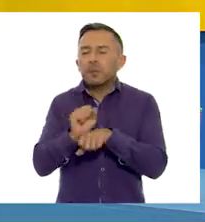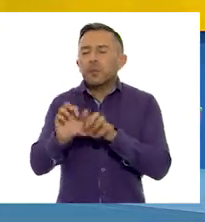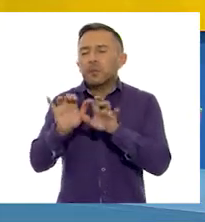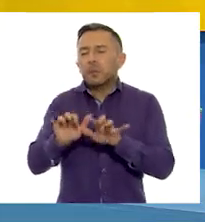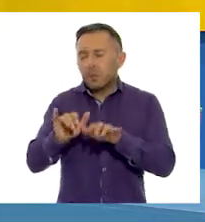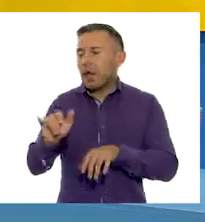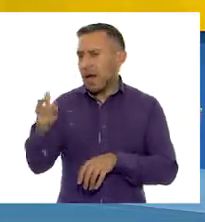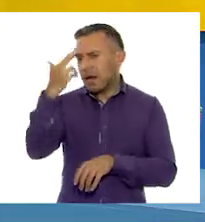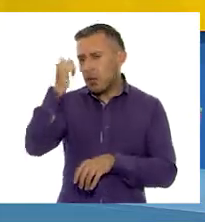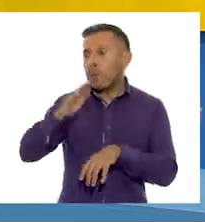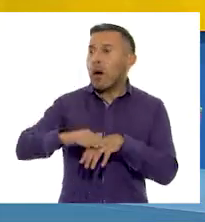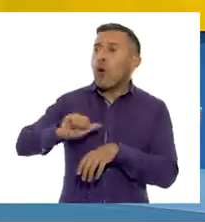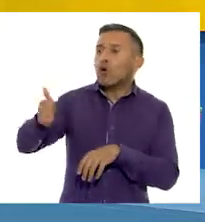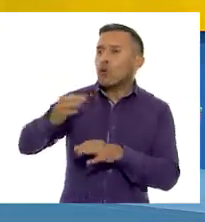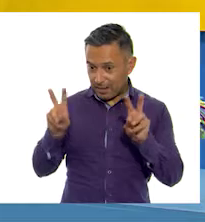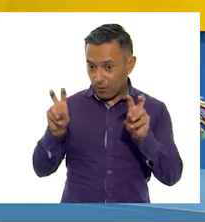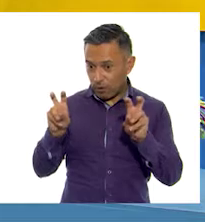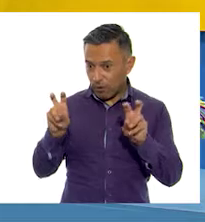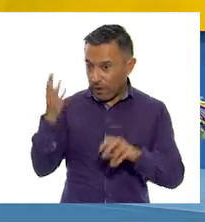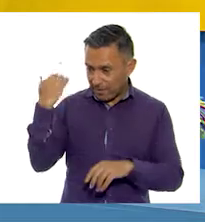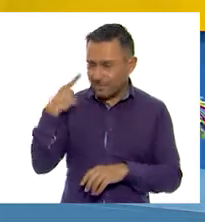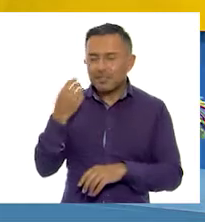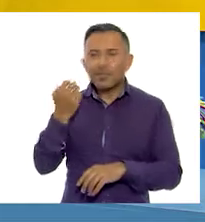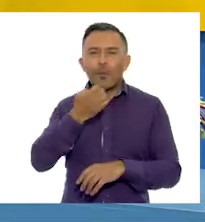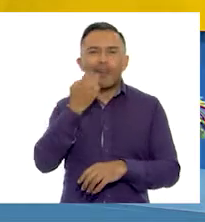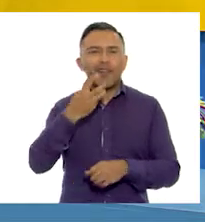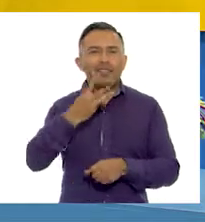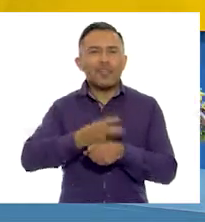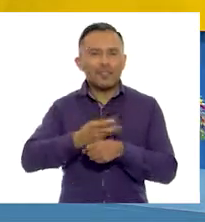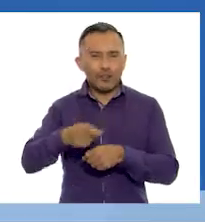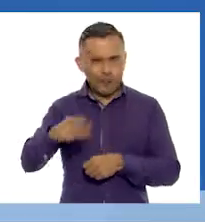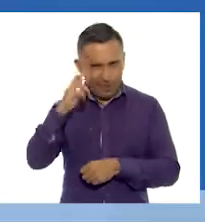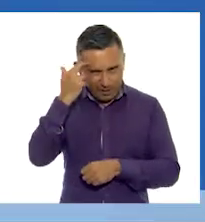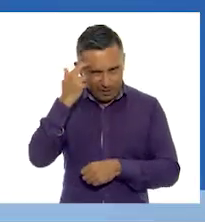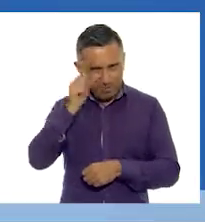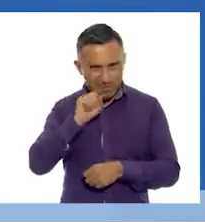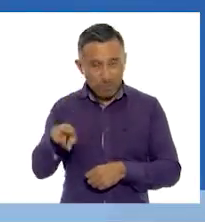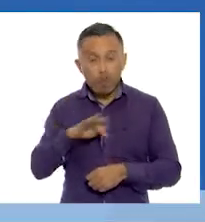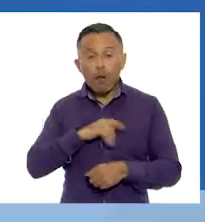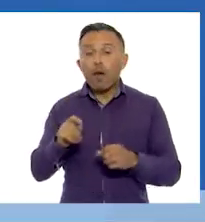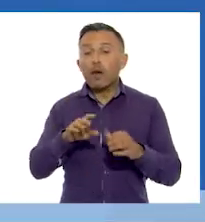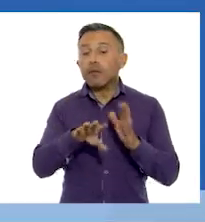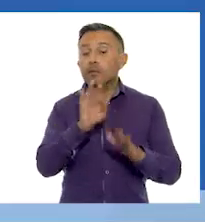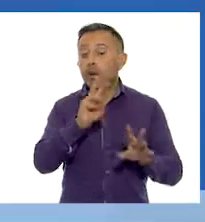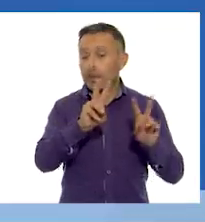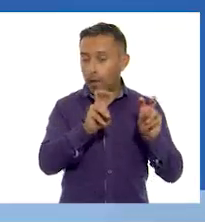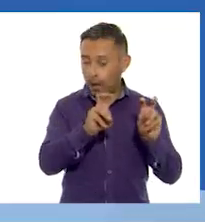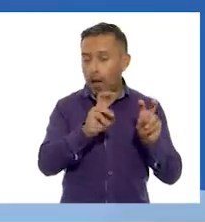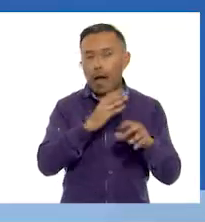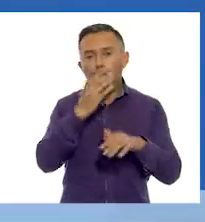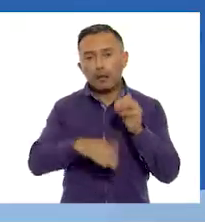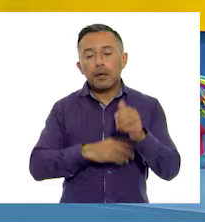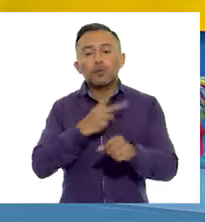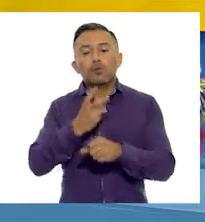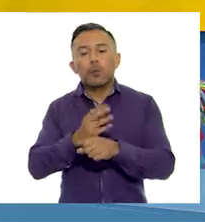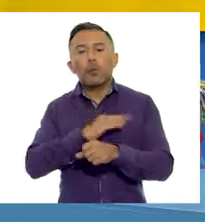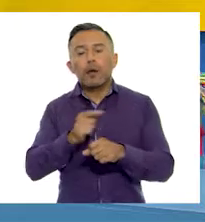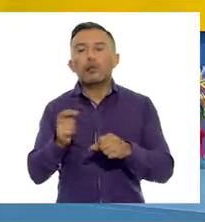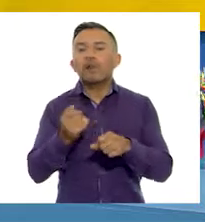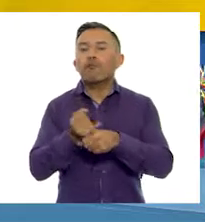riesgo no solo a quien los lee, cree y comparte con otros, sino a toda la comunidad.